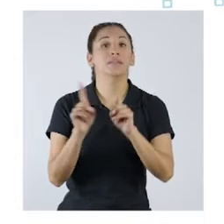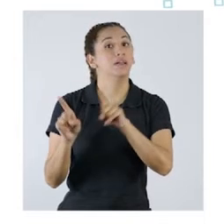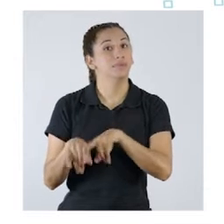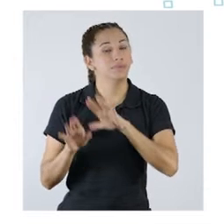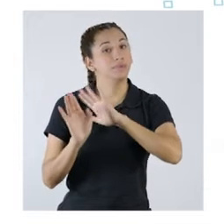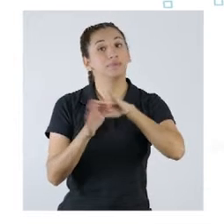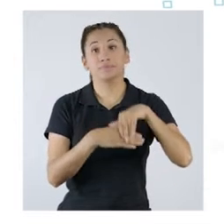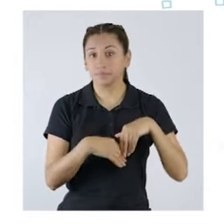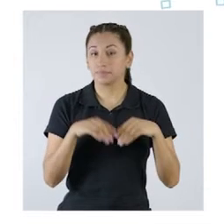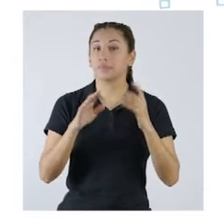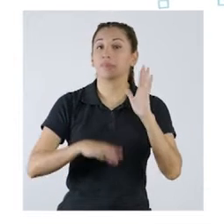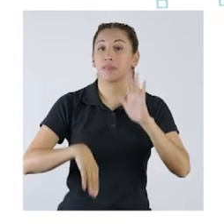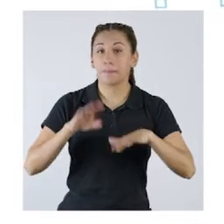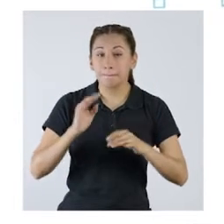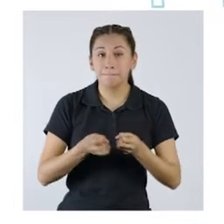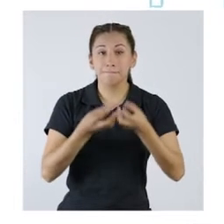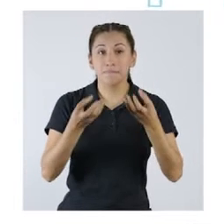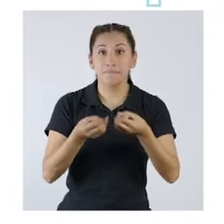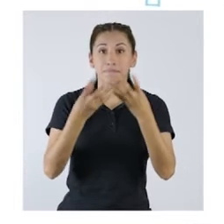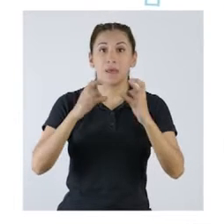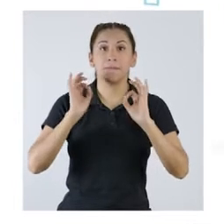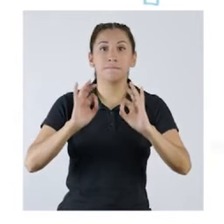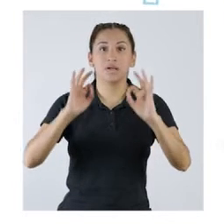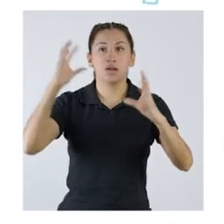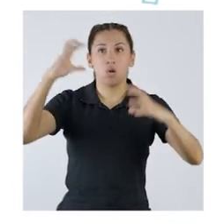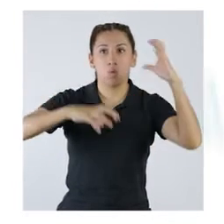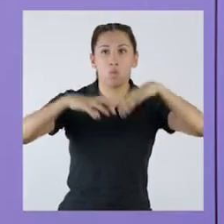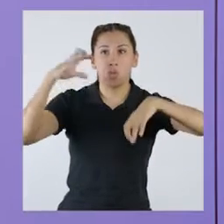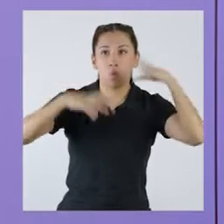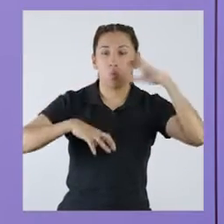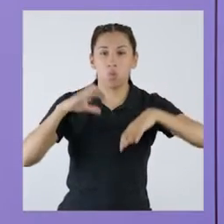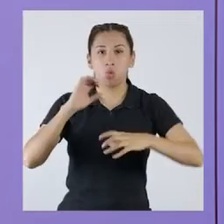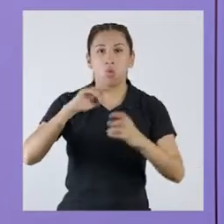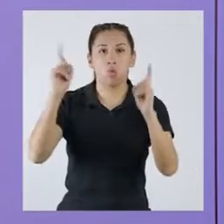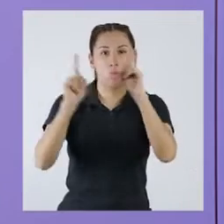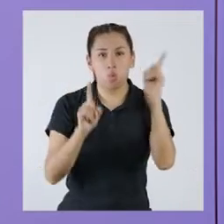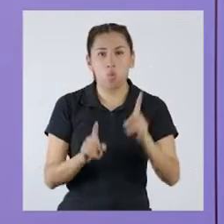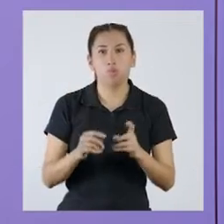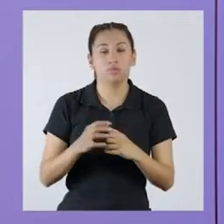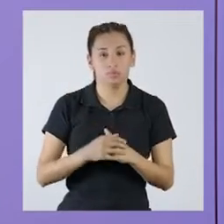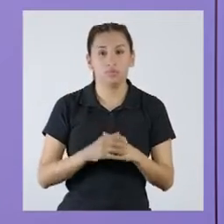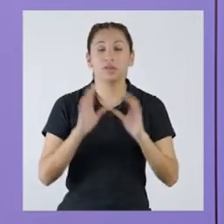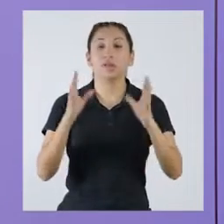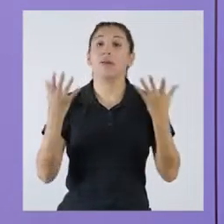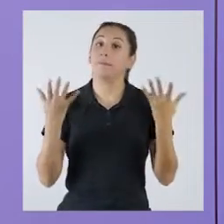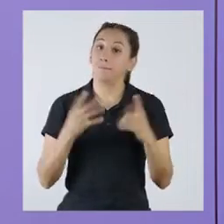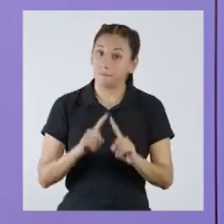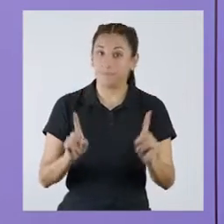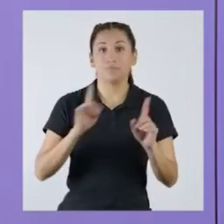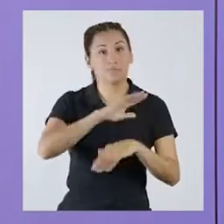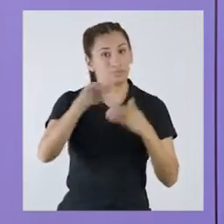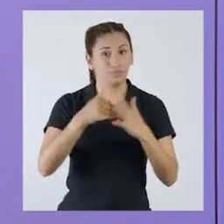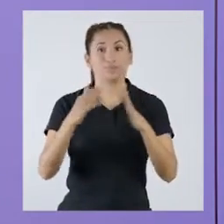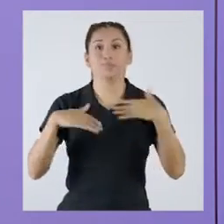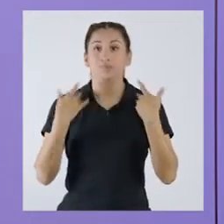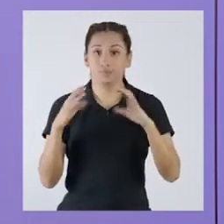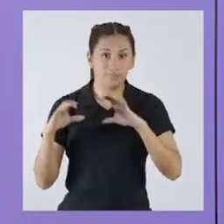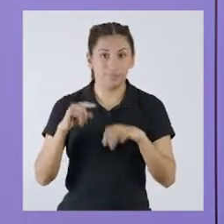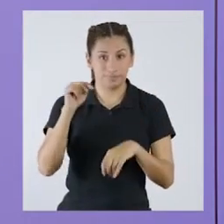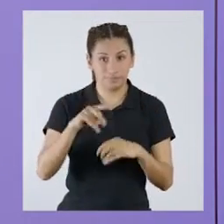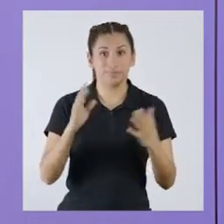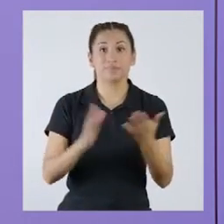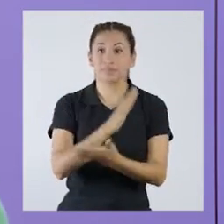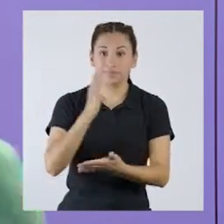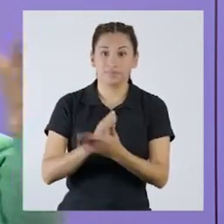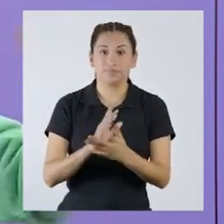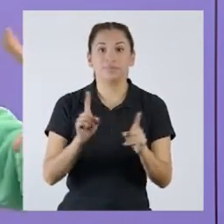Además, que cada vez hay más fenómenos naturales. La buena noticia es que todos podemos tomar acción sobre este